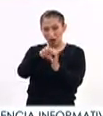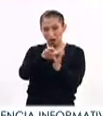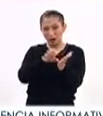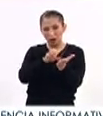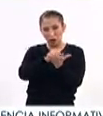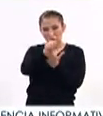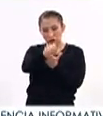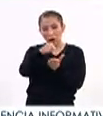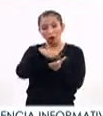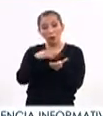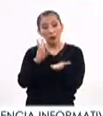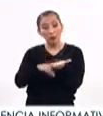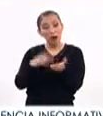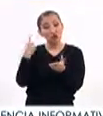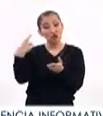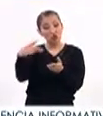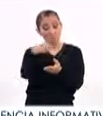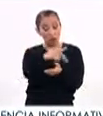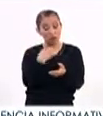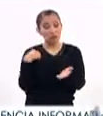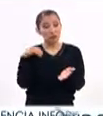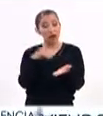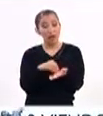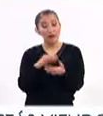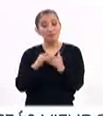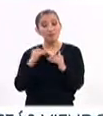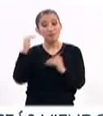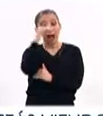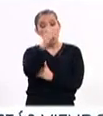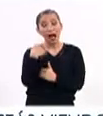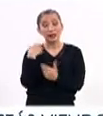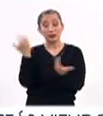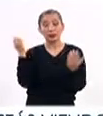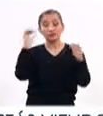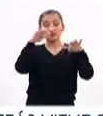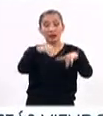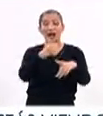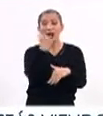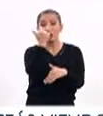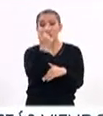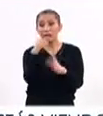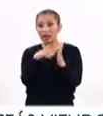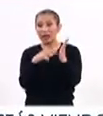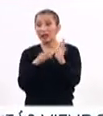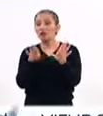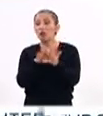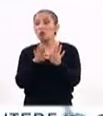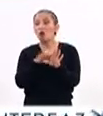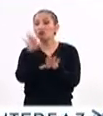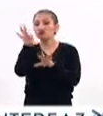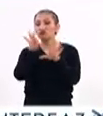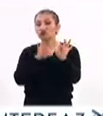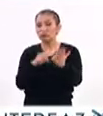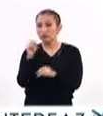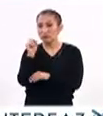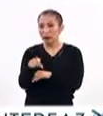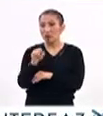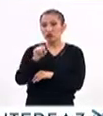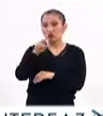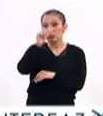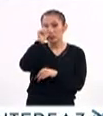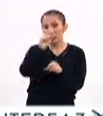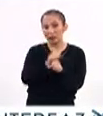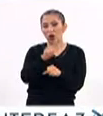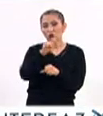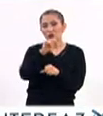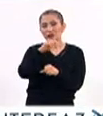constitucional se revalore su papel de establecer el incremento de su matrícula y las normas de ingreso. Ante ello, el